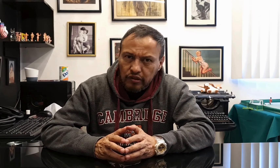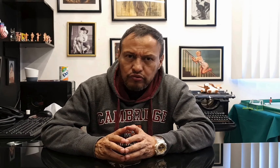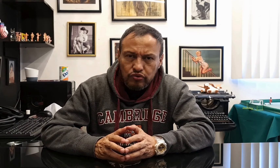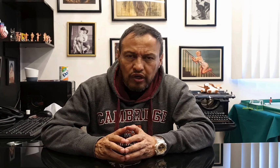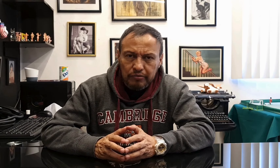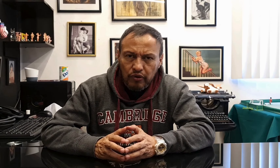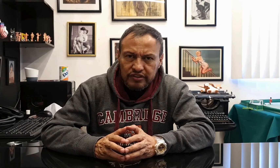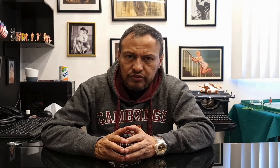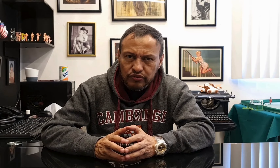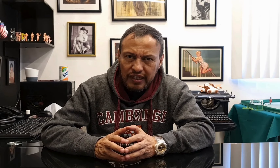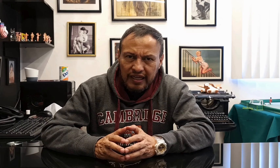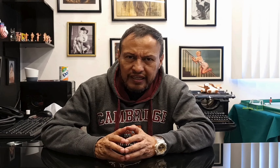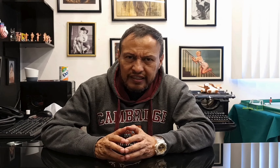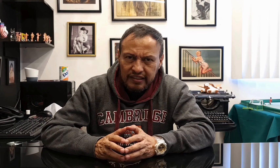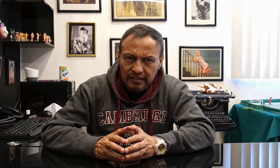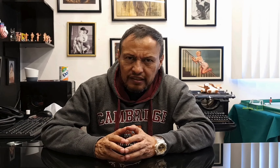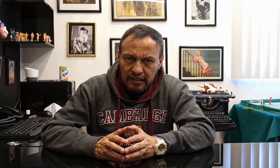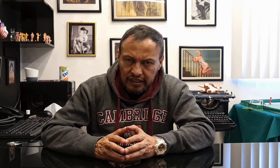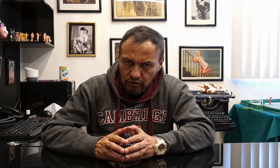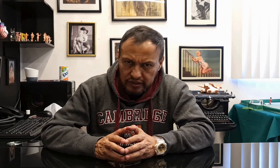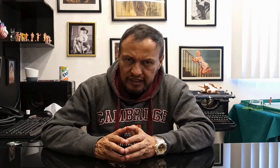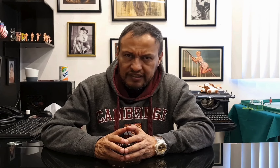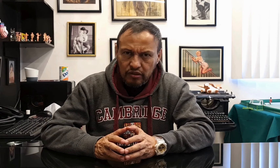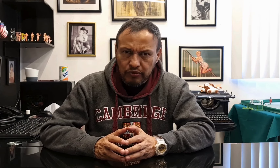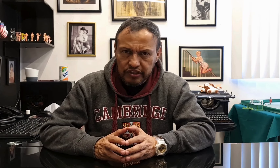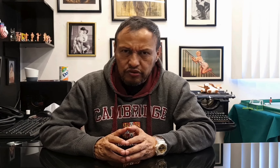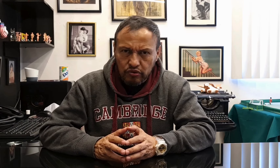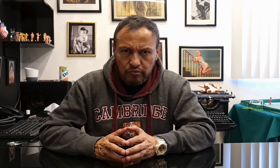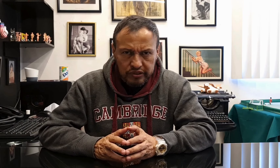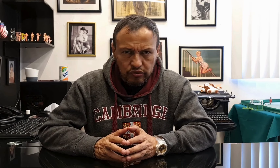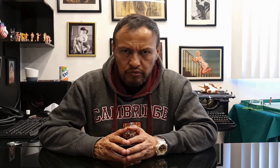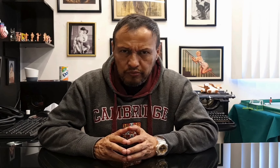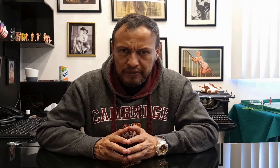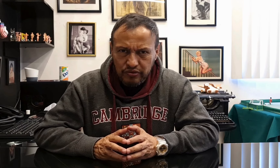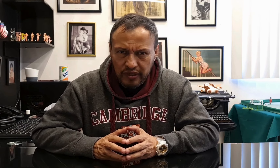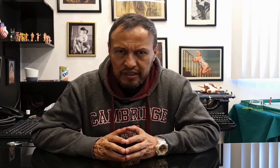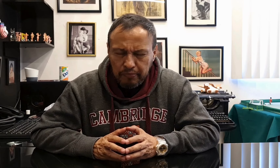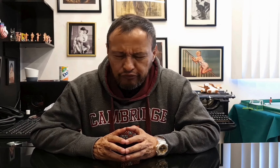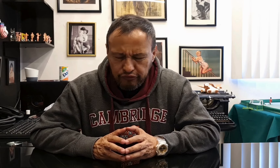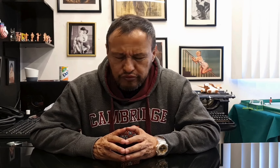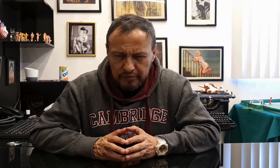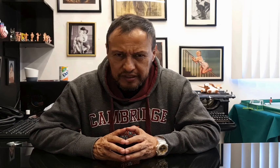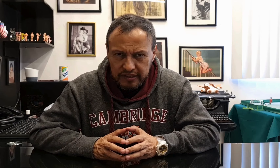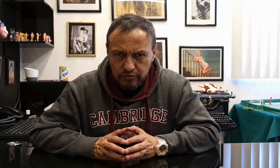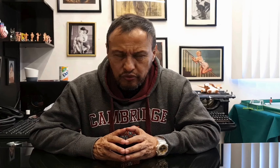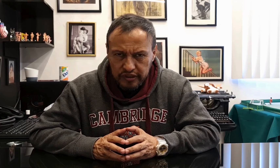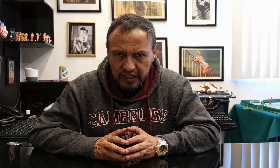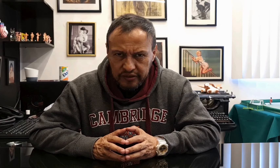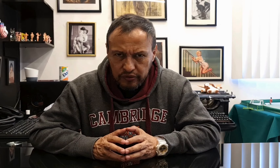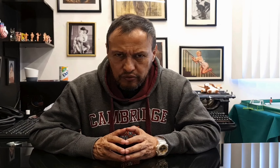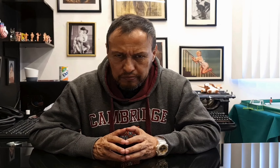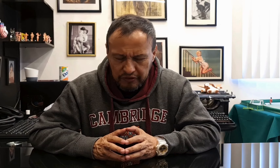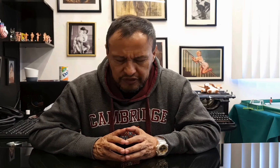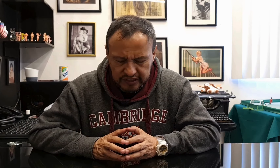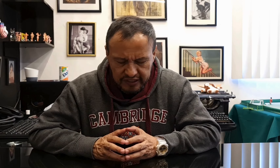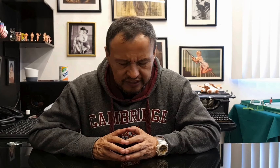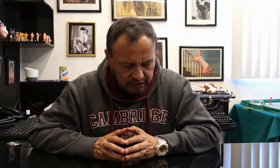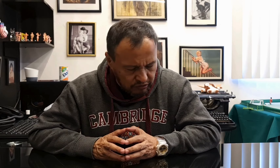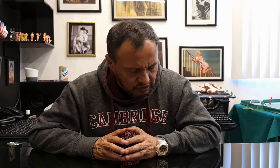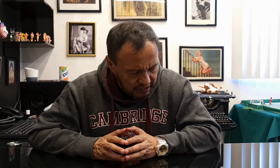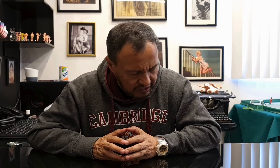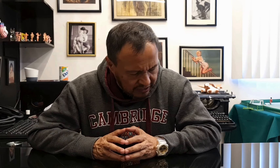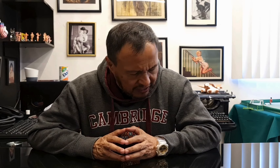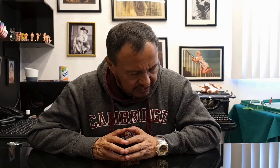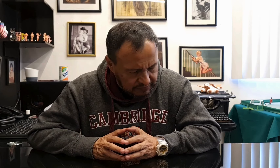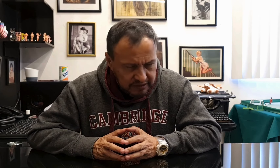solo incluso la violación de la ley que lo retrata, como he dicho, como eso, como un personaje profundamente autoritario y con un perfil